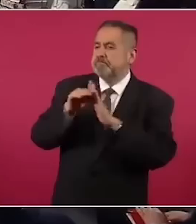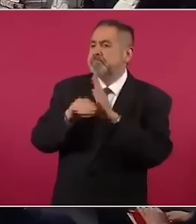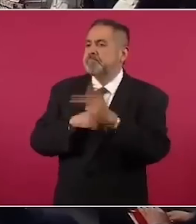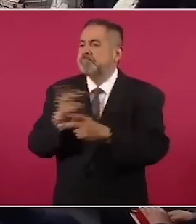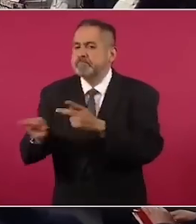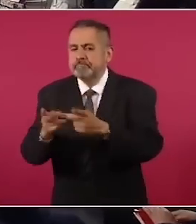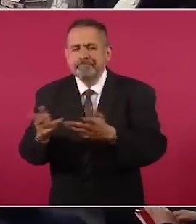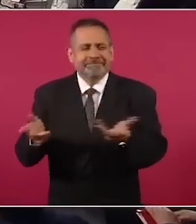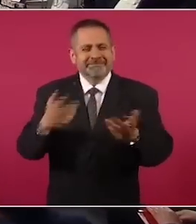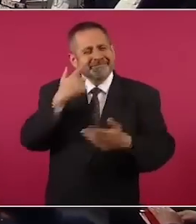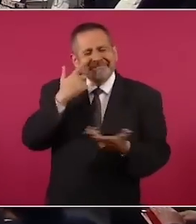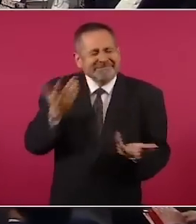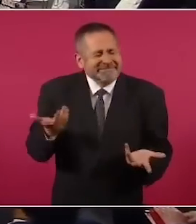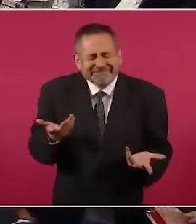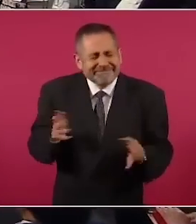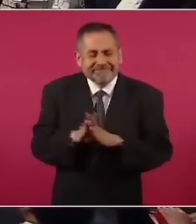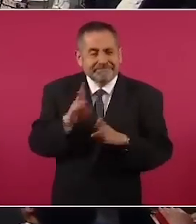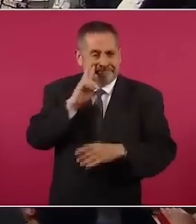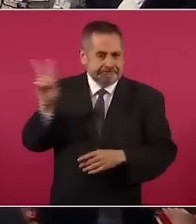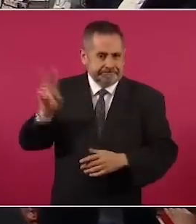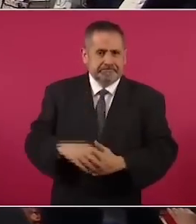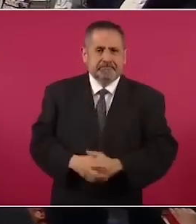Pero miren,